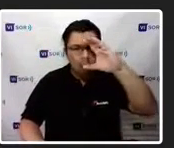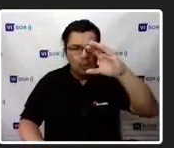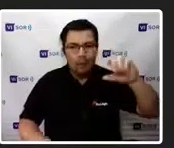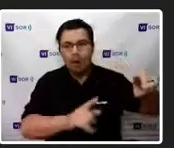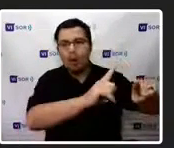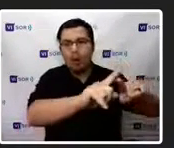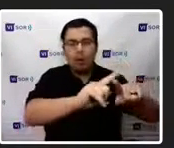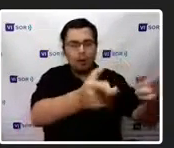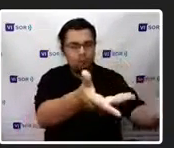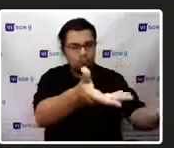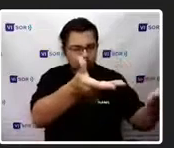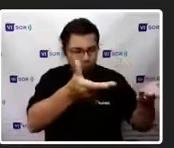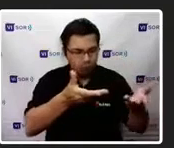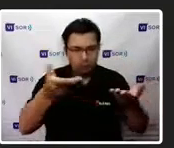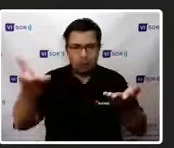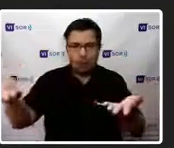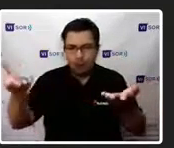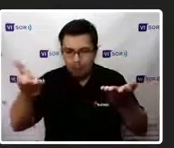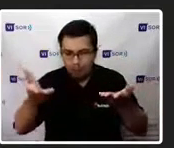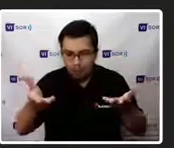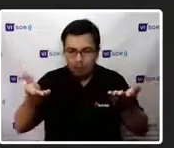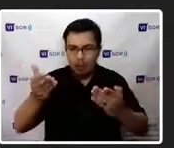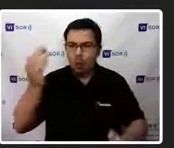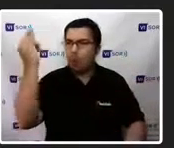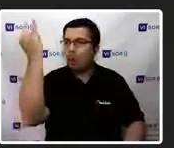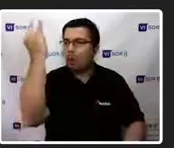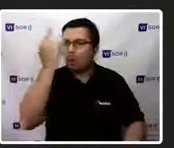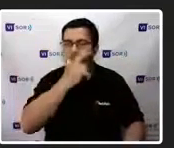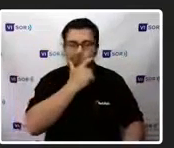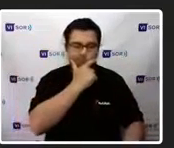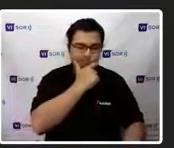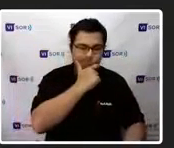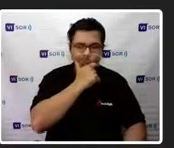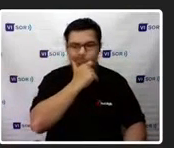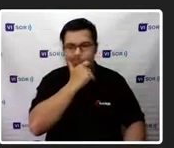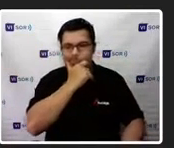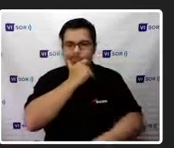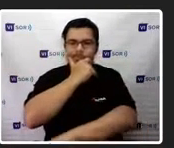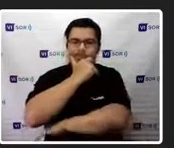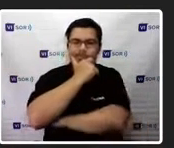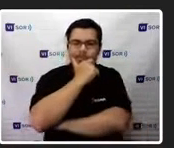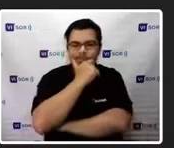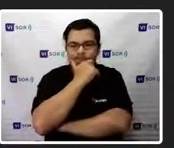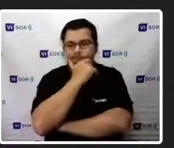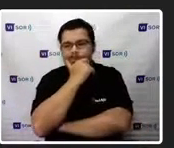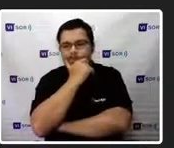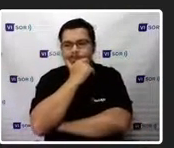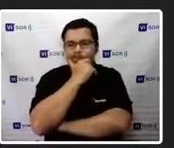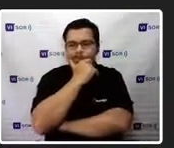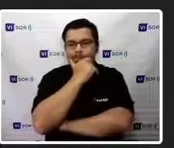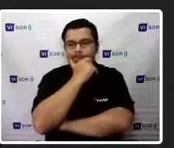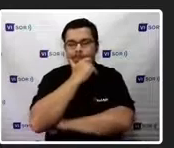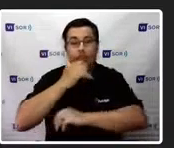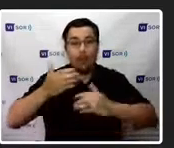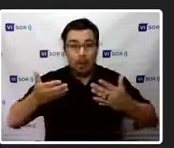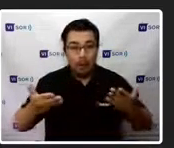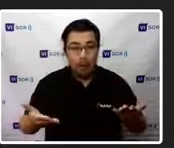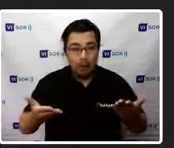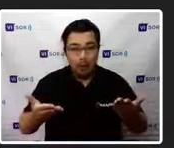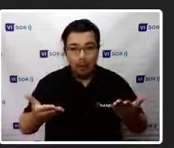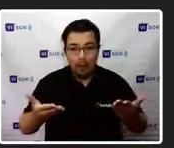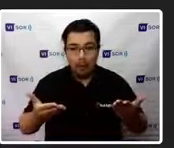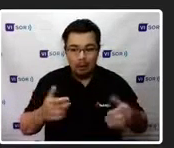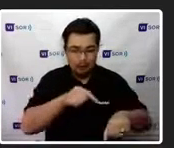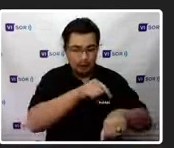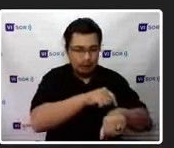carreras, qué otras posibilidades habían. Y durante este tiempo me dediqué, digamos,